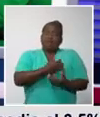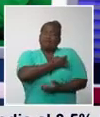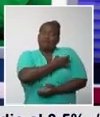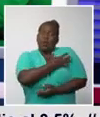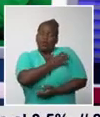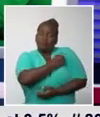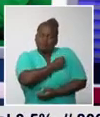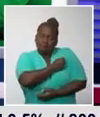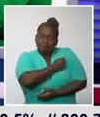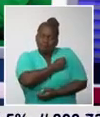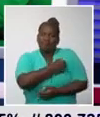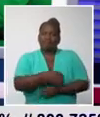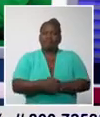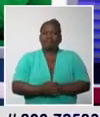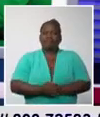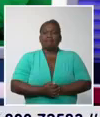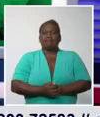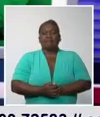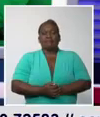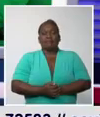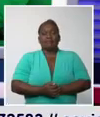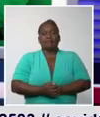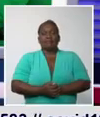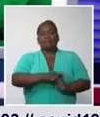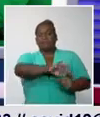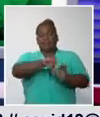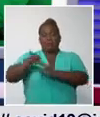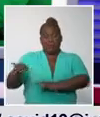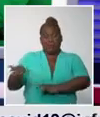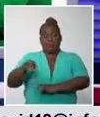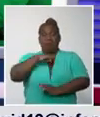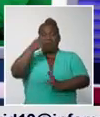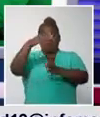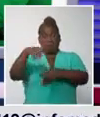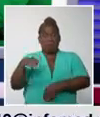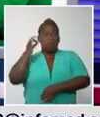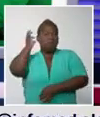familiares y amistades. Fallece una paciente también